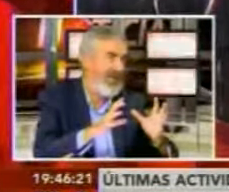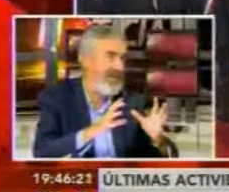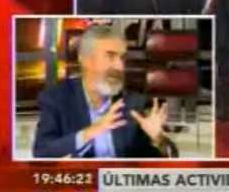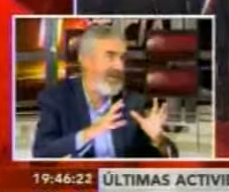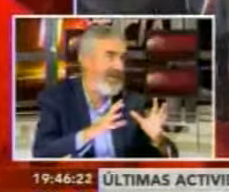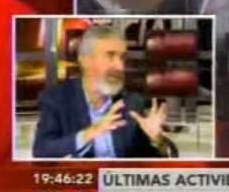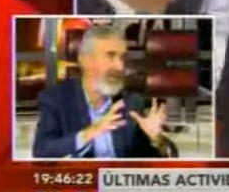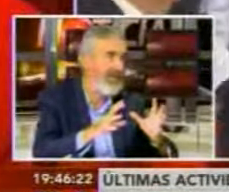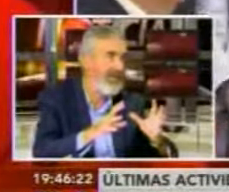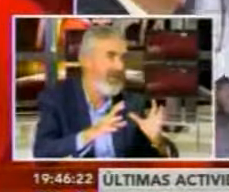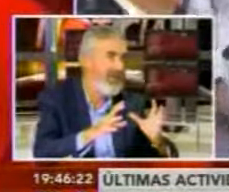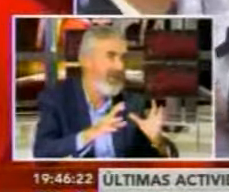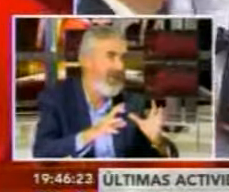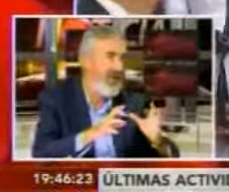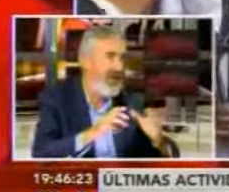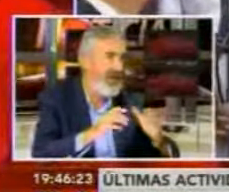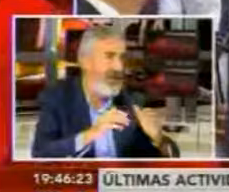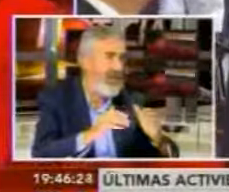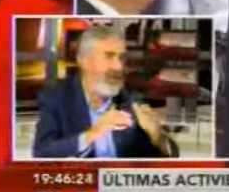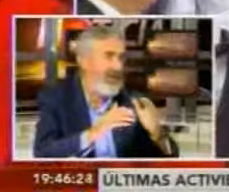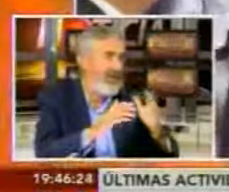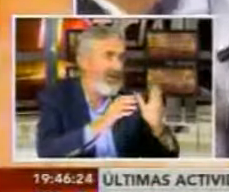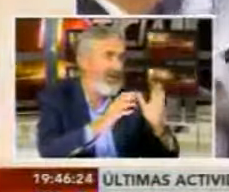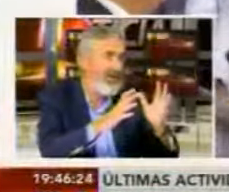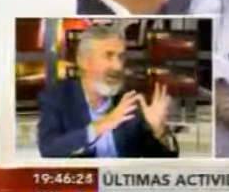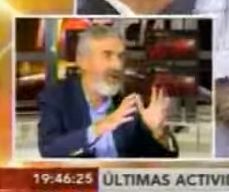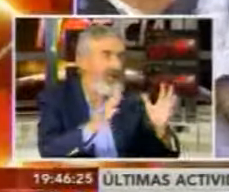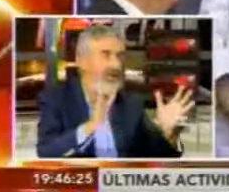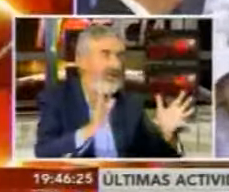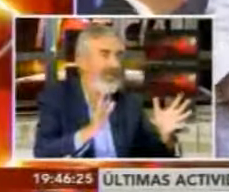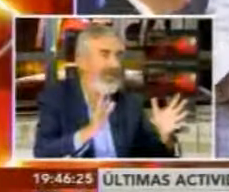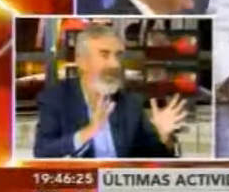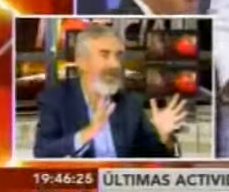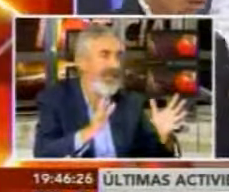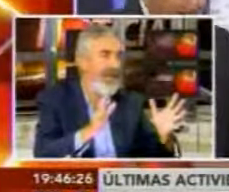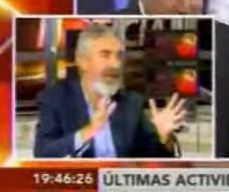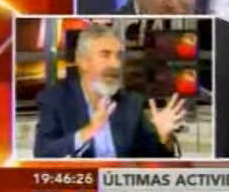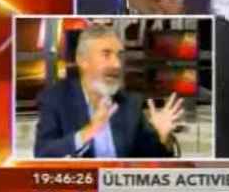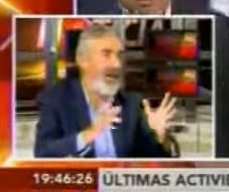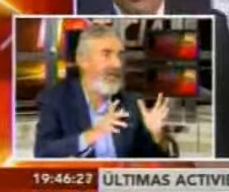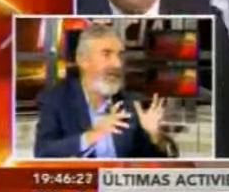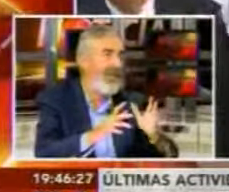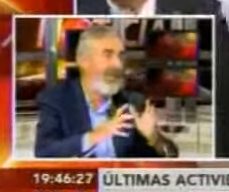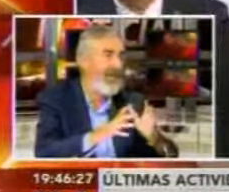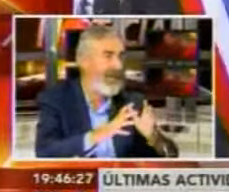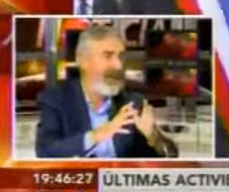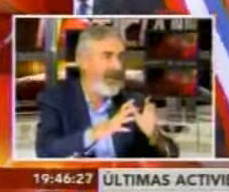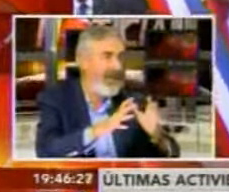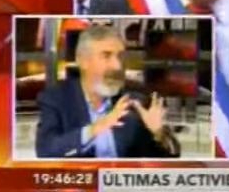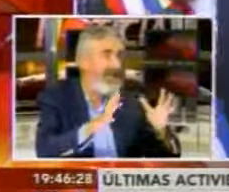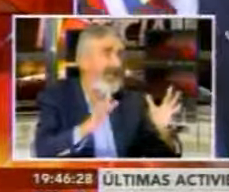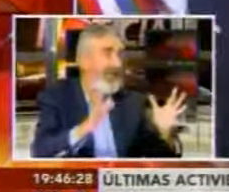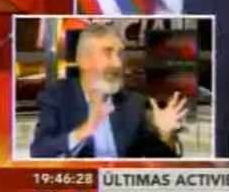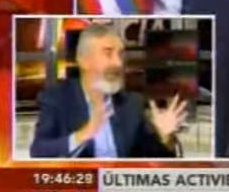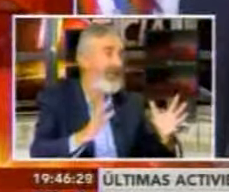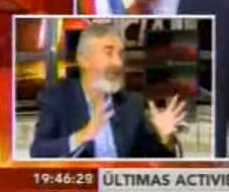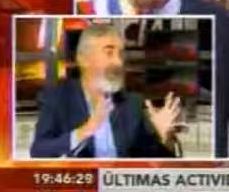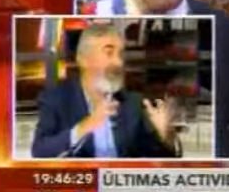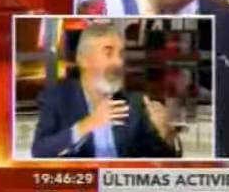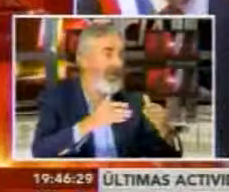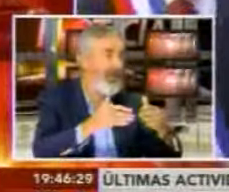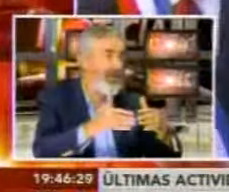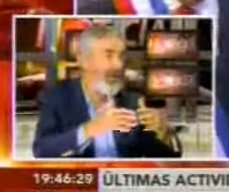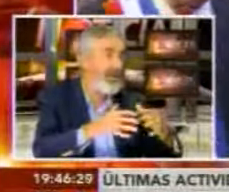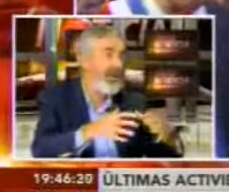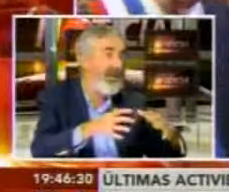no suficiente para aumentar el bienestar de toda la población. Depende cómo la torta que va creciendo a través del crecimiento económico se distribuye entre sus